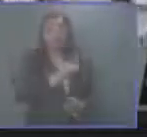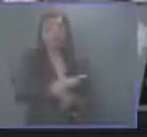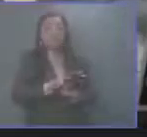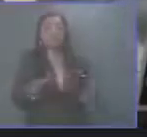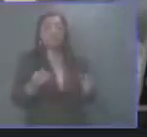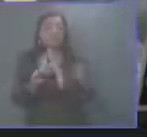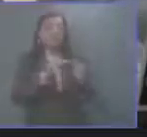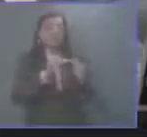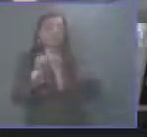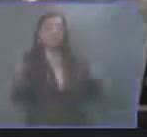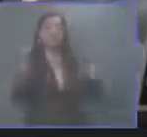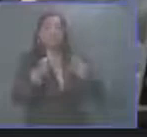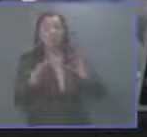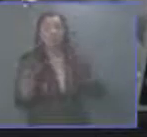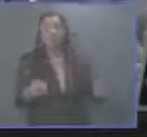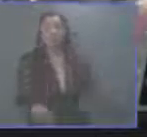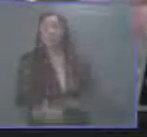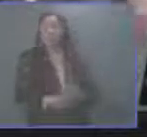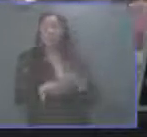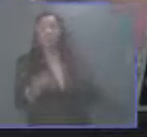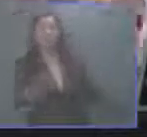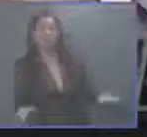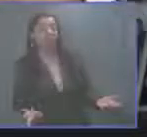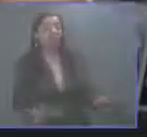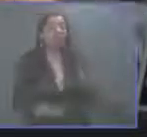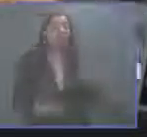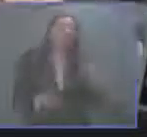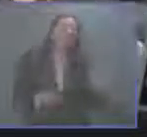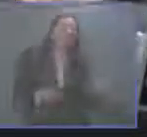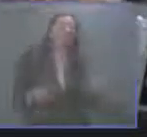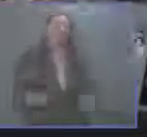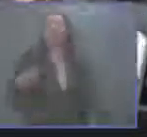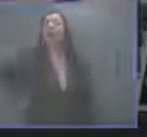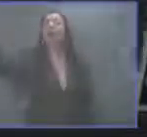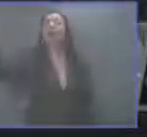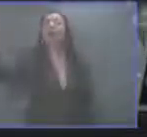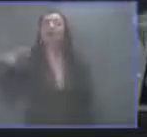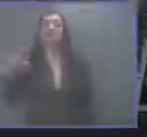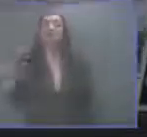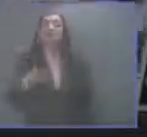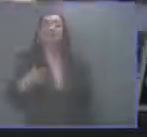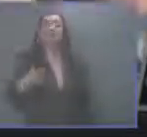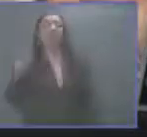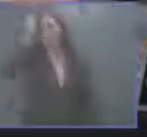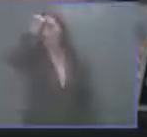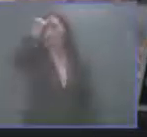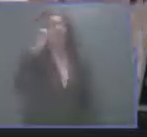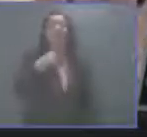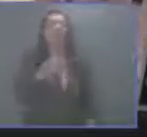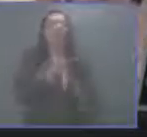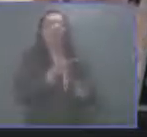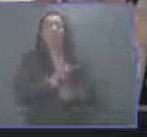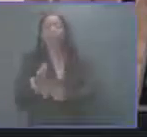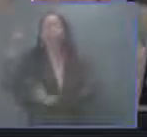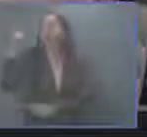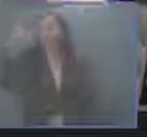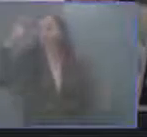cosas y no venir hasta diciendo que el medio tonto yo le digo peor vano